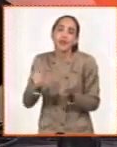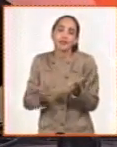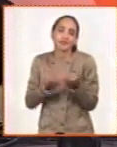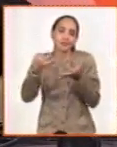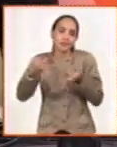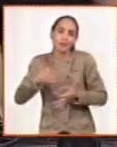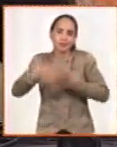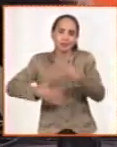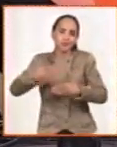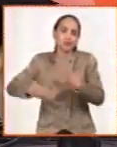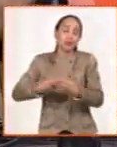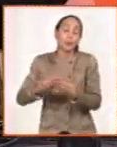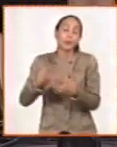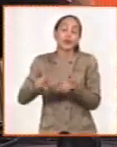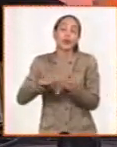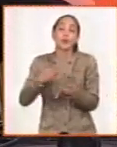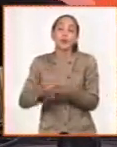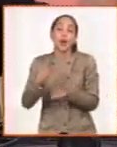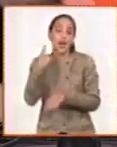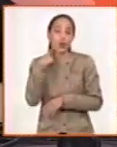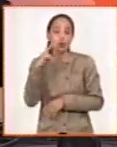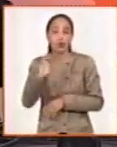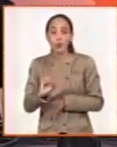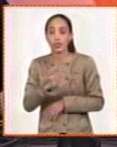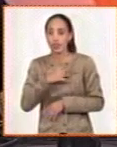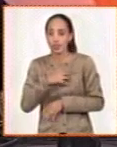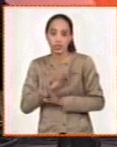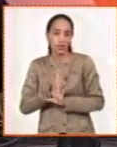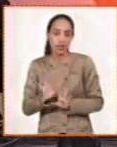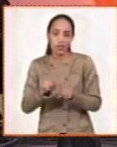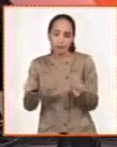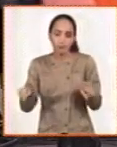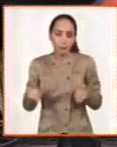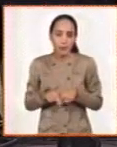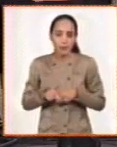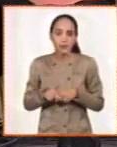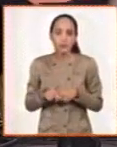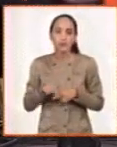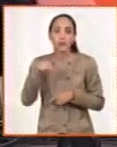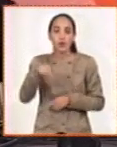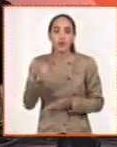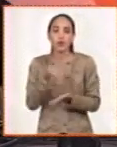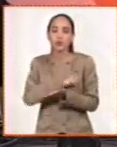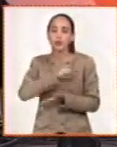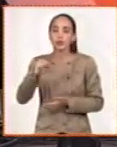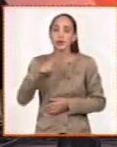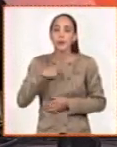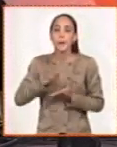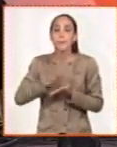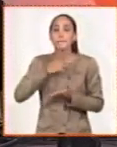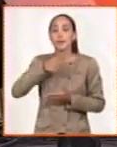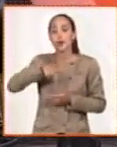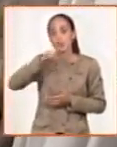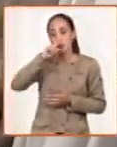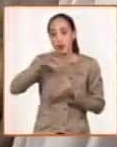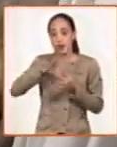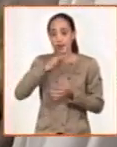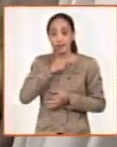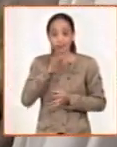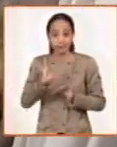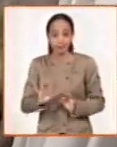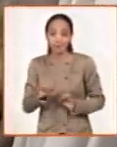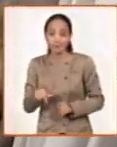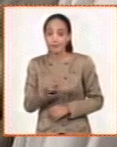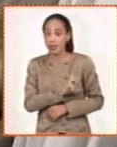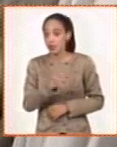viento. Y en los 90, cuando ya tiene su espacio hoy oficial, el Mejunje, pues sin duda fue una revolución